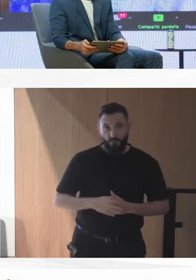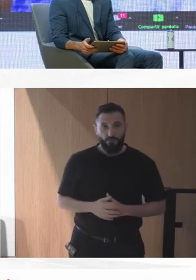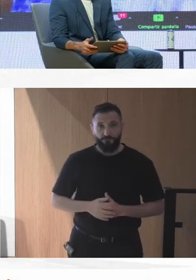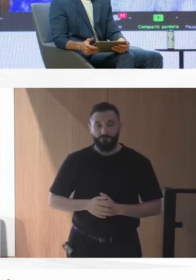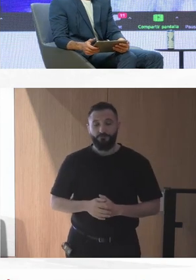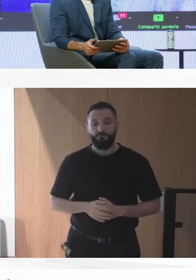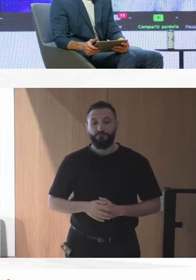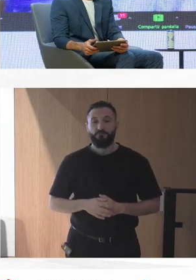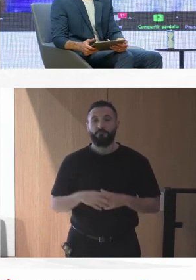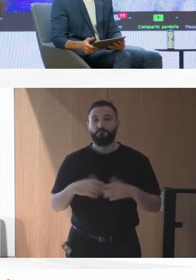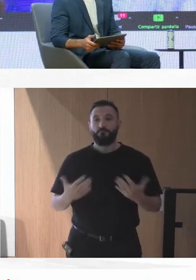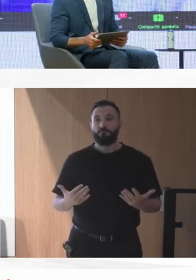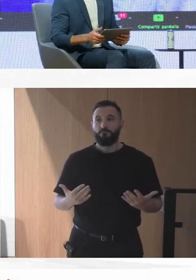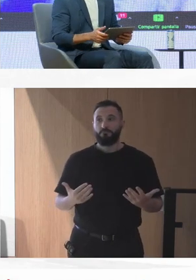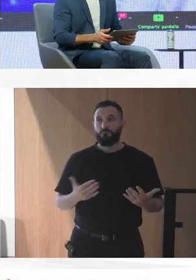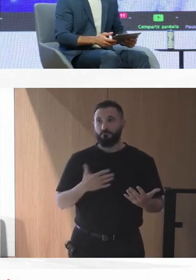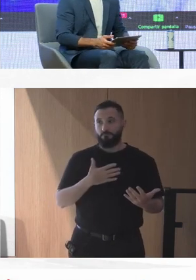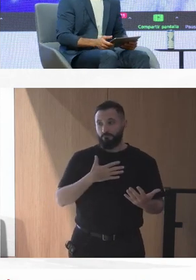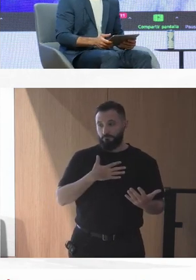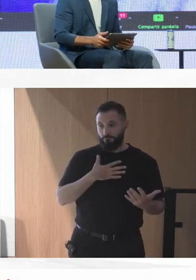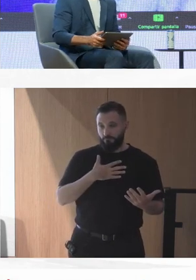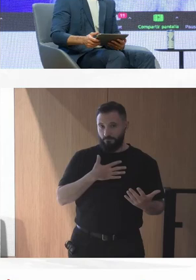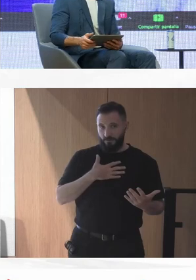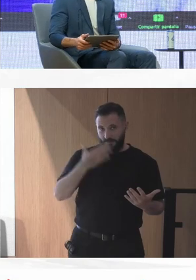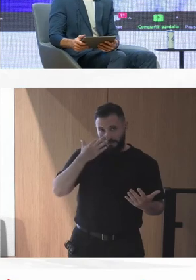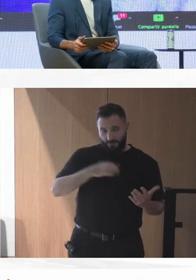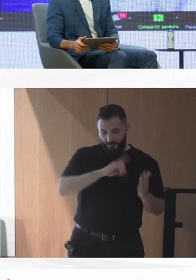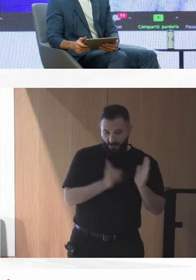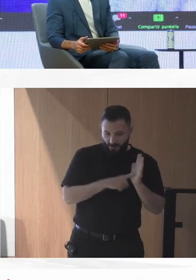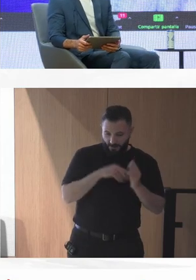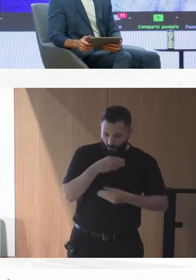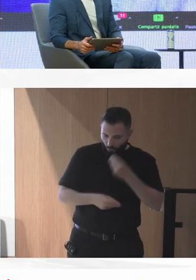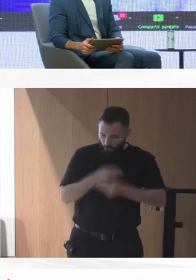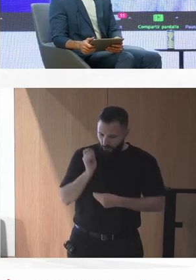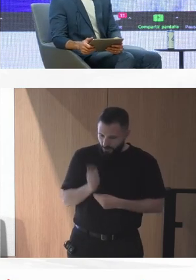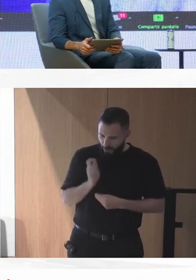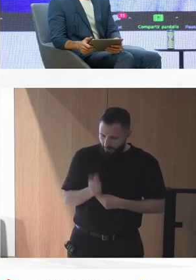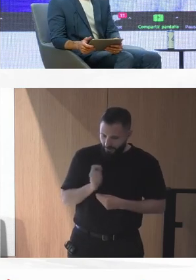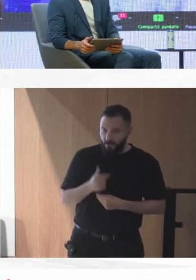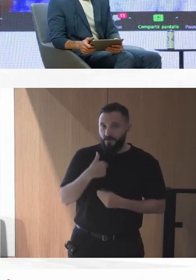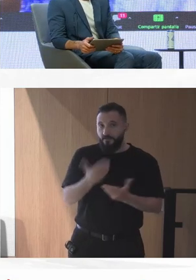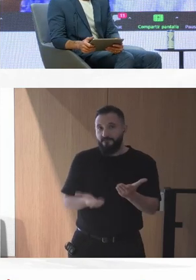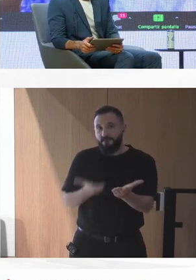como yo practico la ley, me gustaría empezar pidiendo